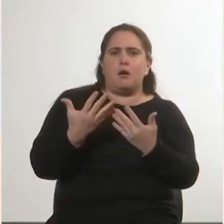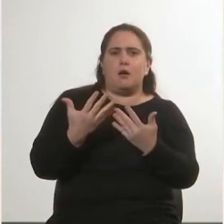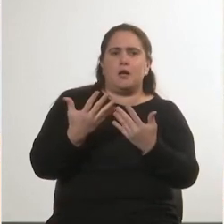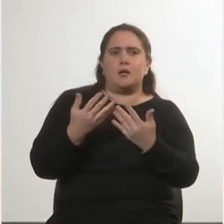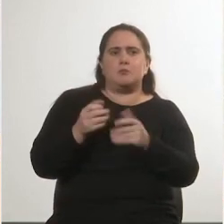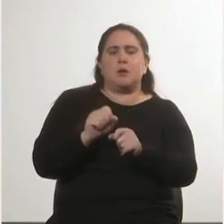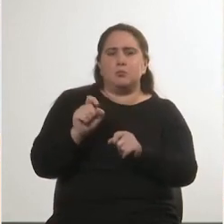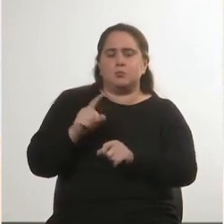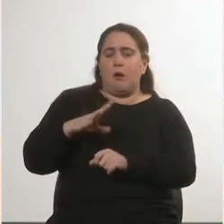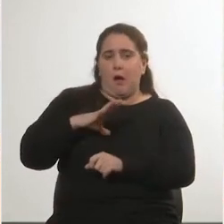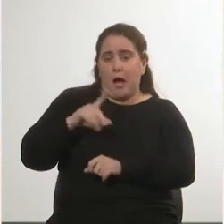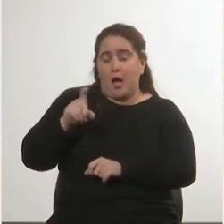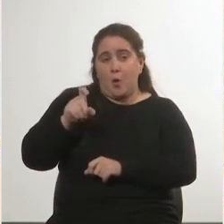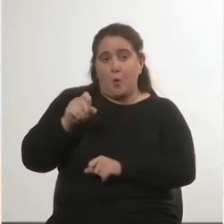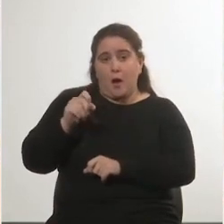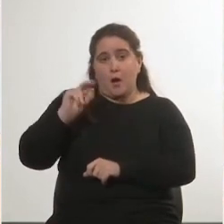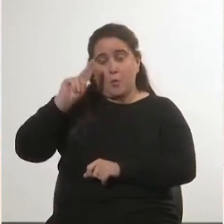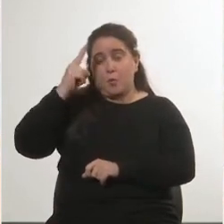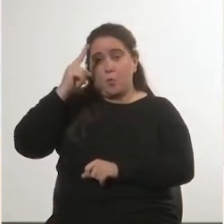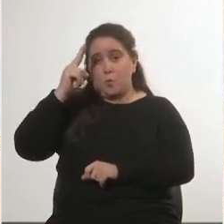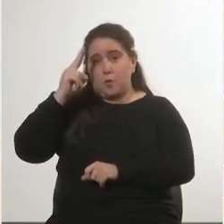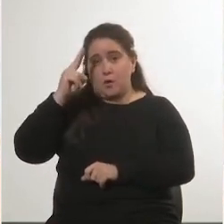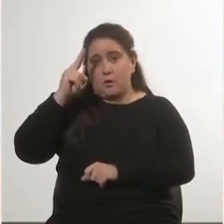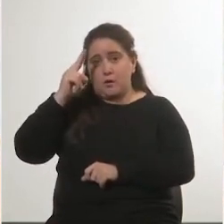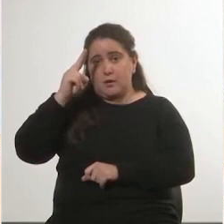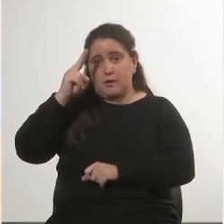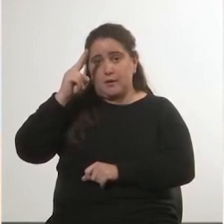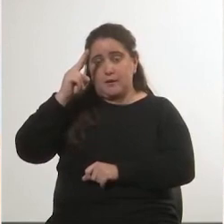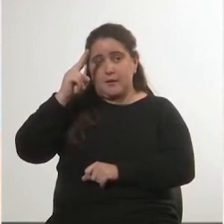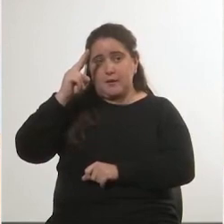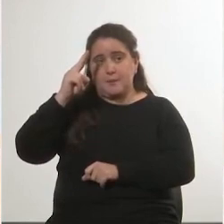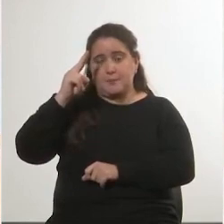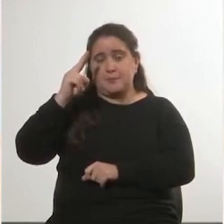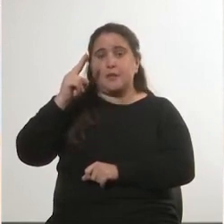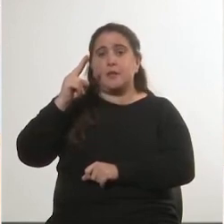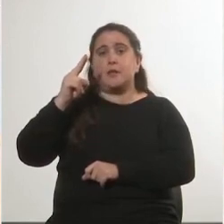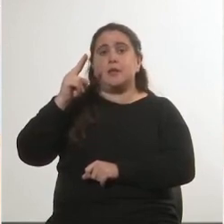la disponibilidad de agua en el país